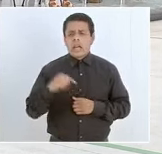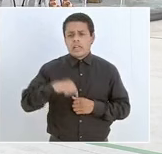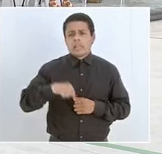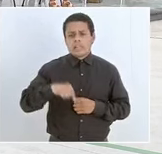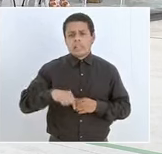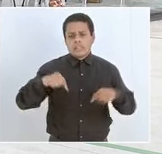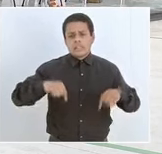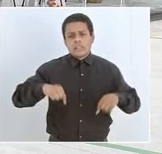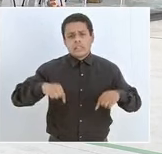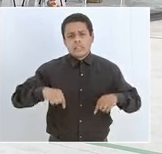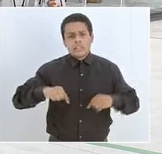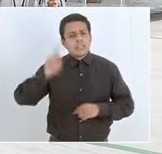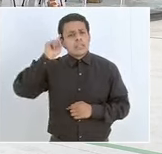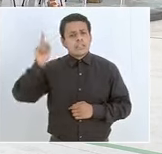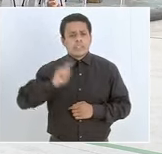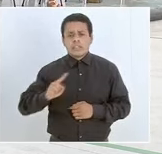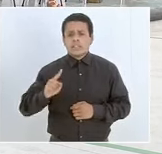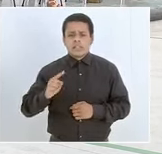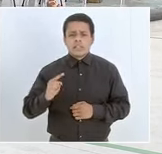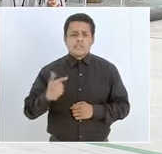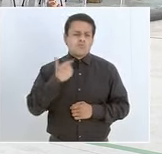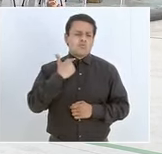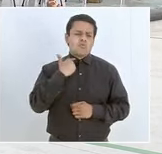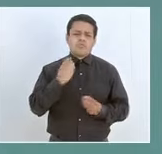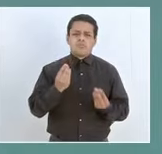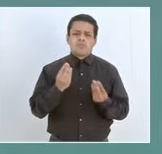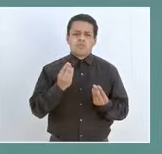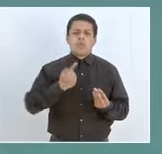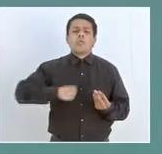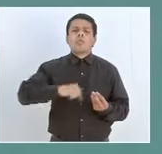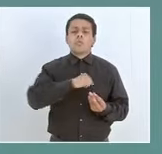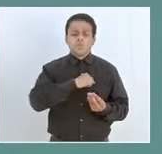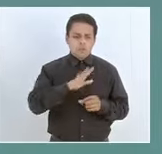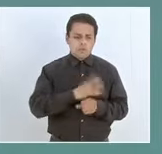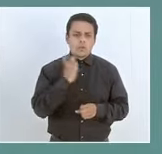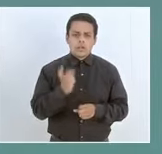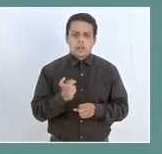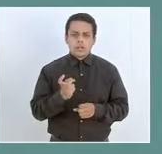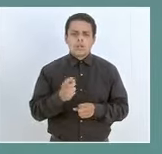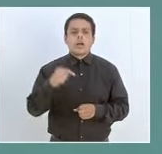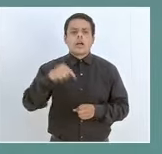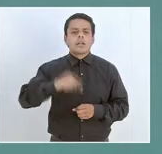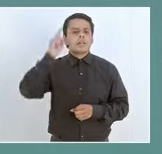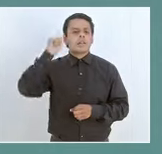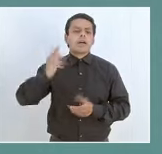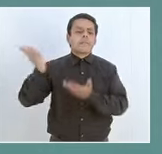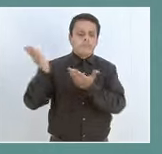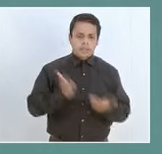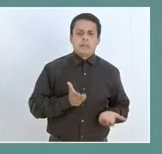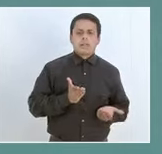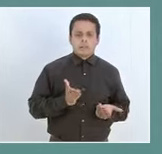aquí en Zacatecas. Por eso estamos también en Zacatecas.